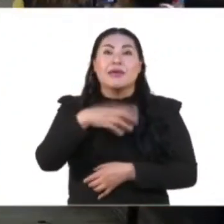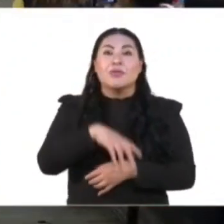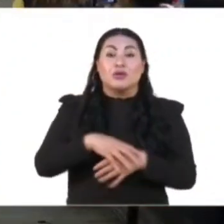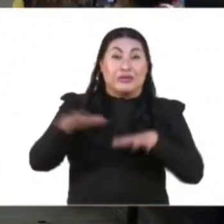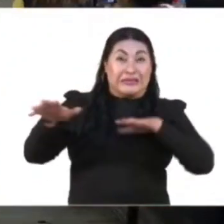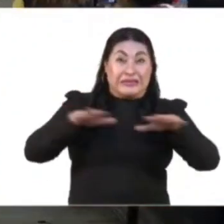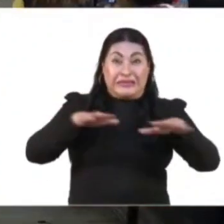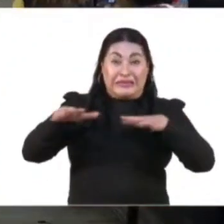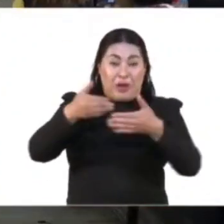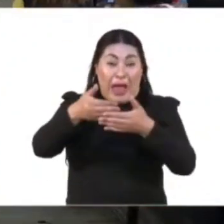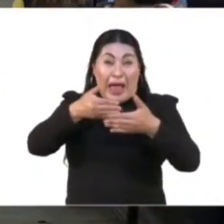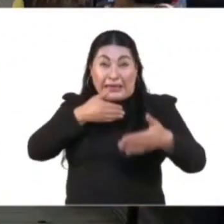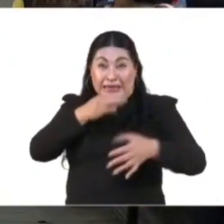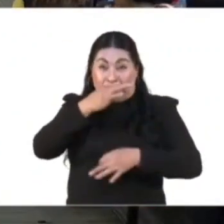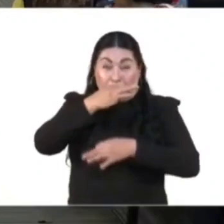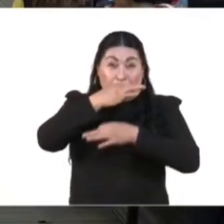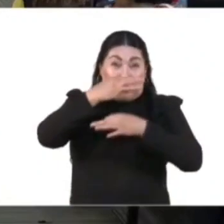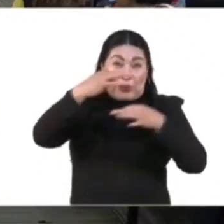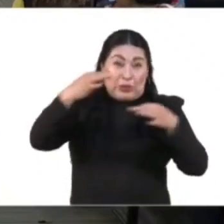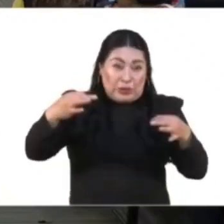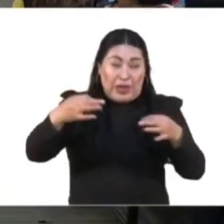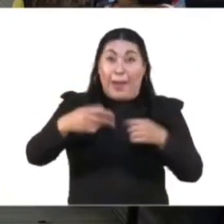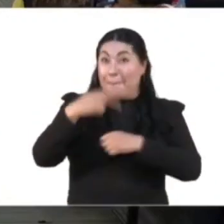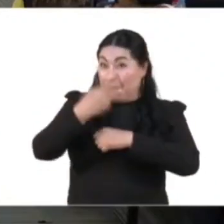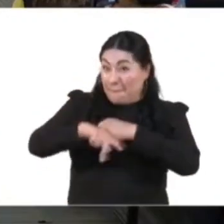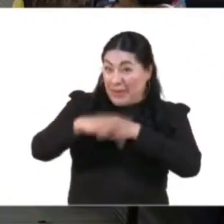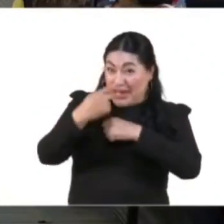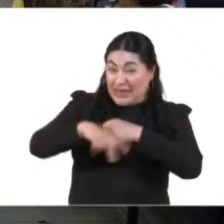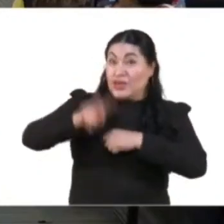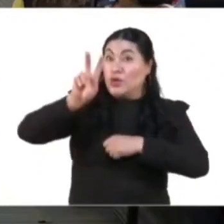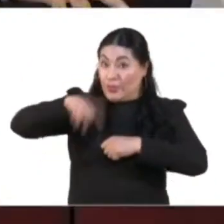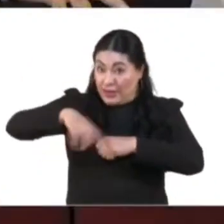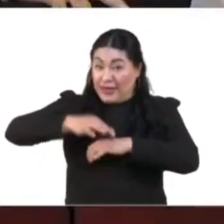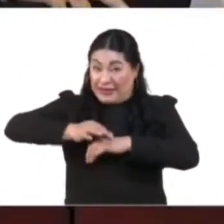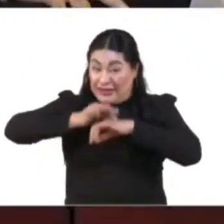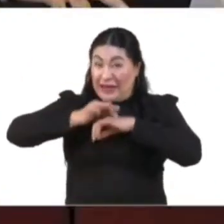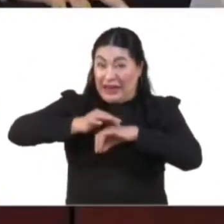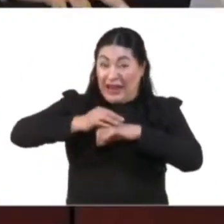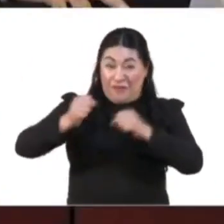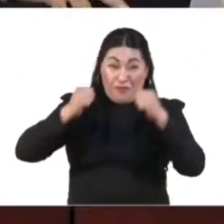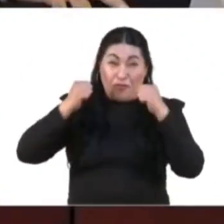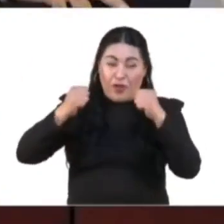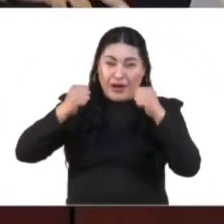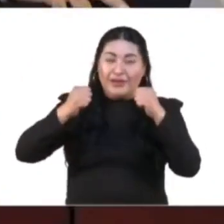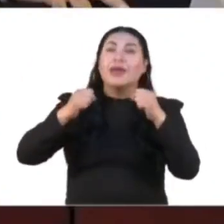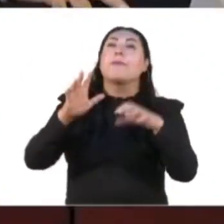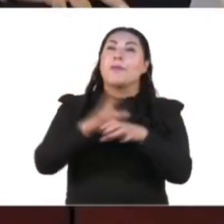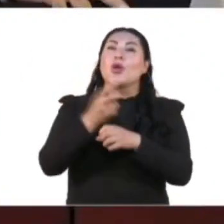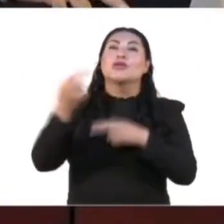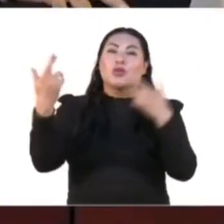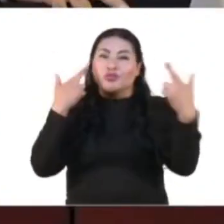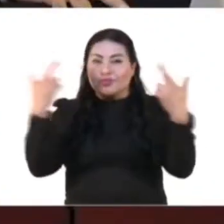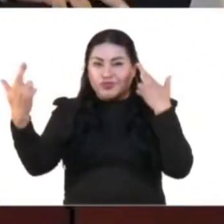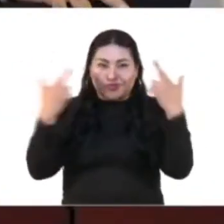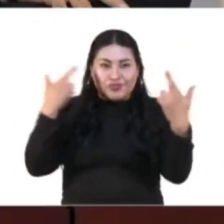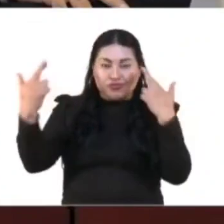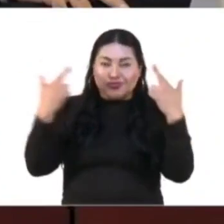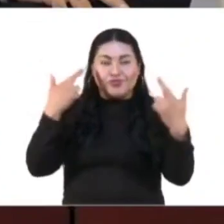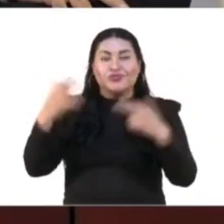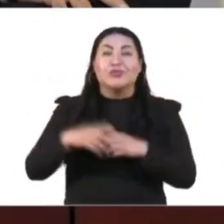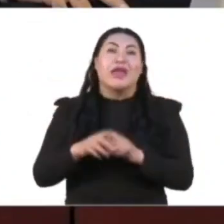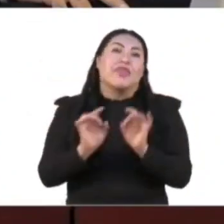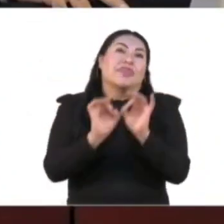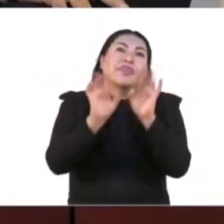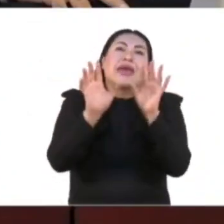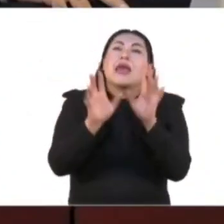que son potencialmente peligrosos, no tratar de anticipar la magnitud. Y por eso ocurre con casos como los